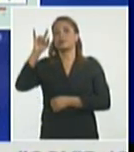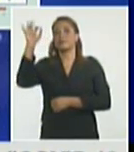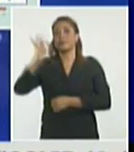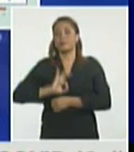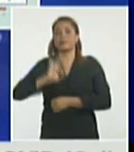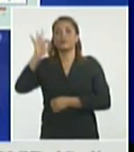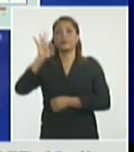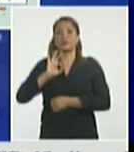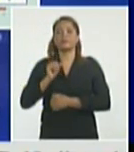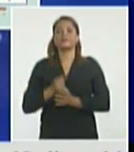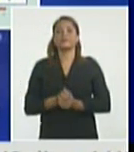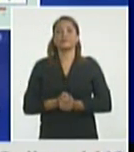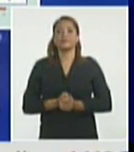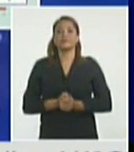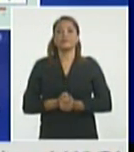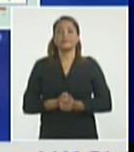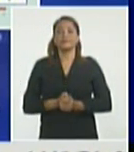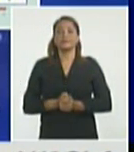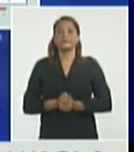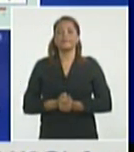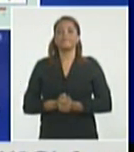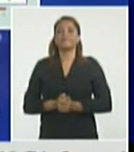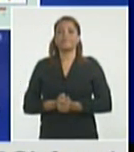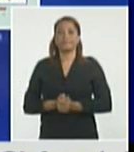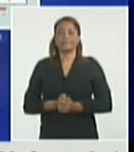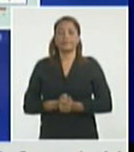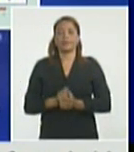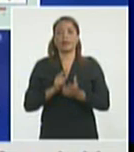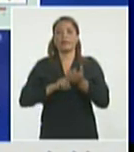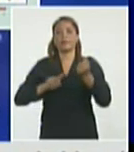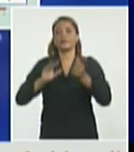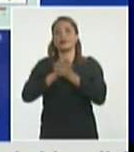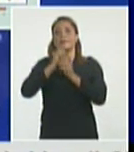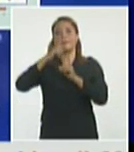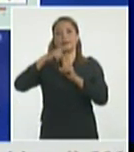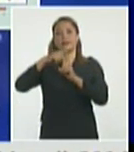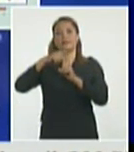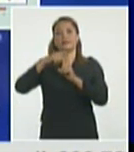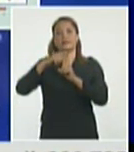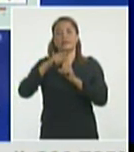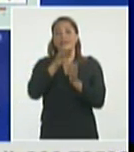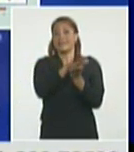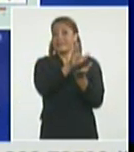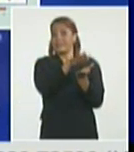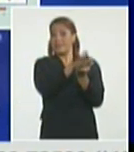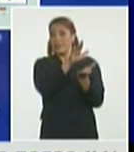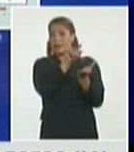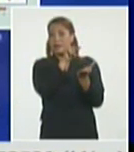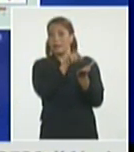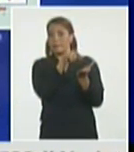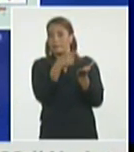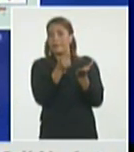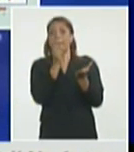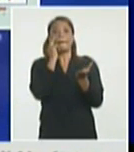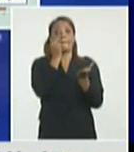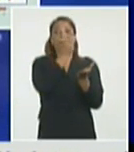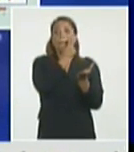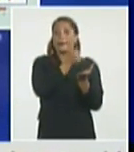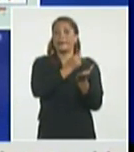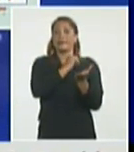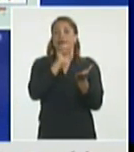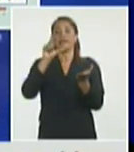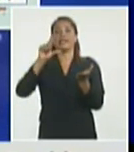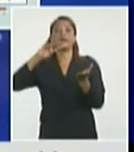66,9% de la incidencia de esta provincia. El de Ciénaga de Zapata, Martí,